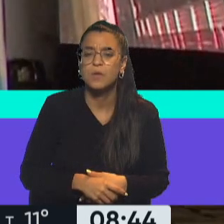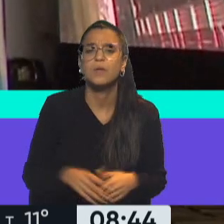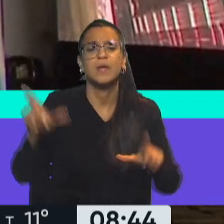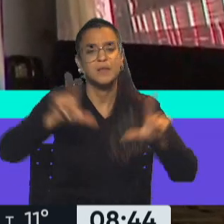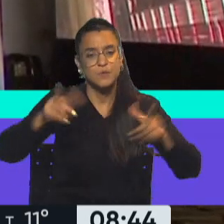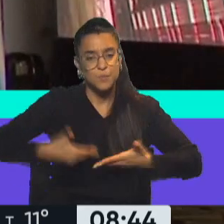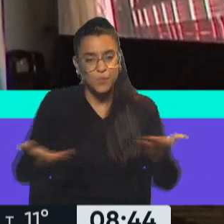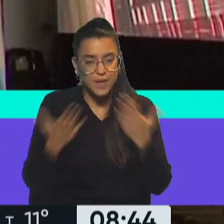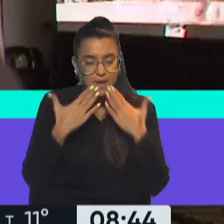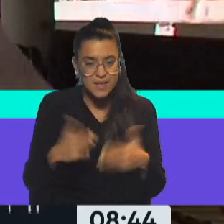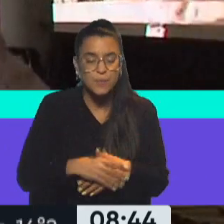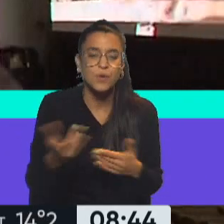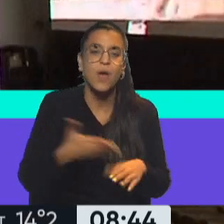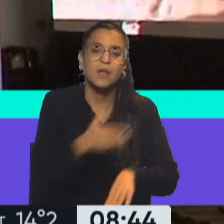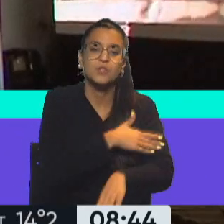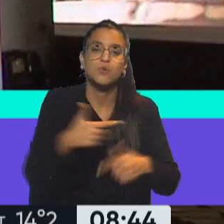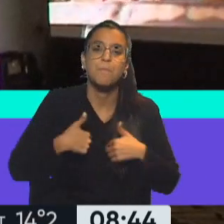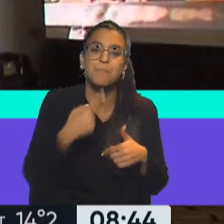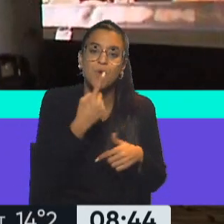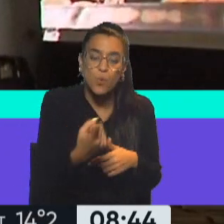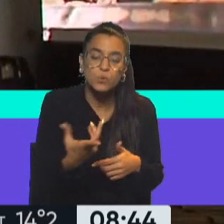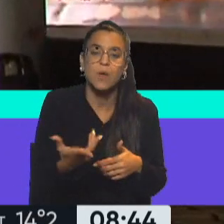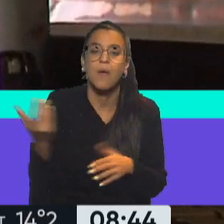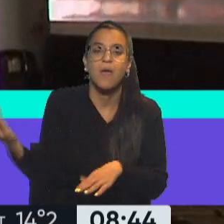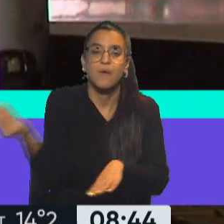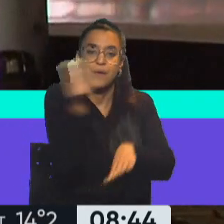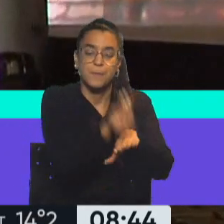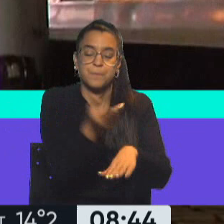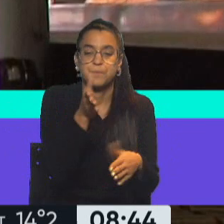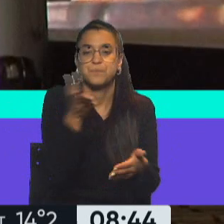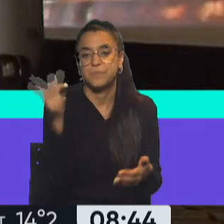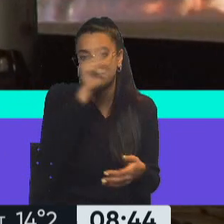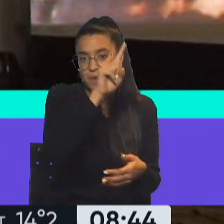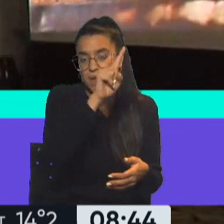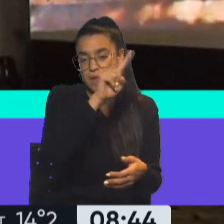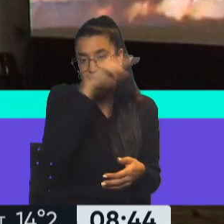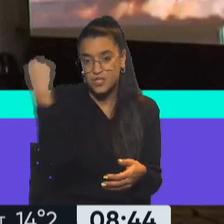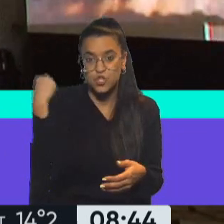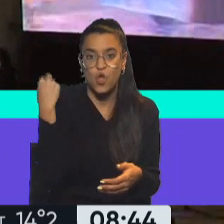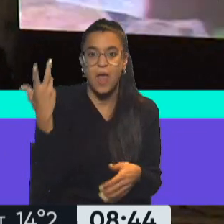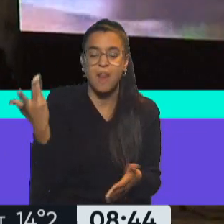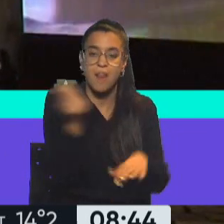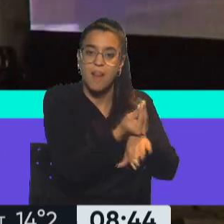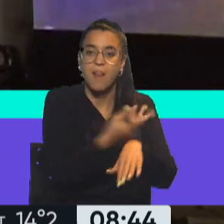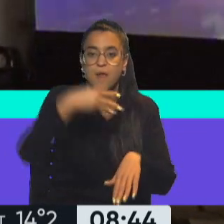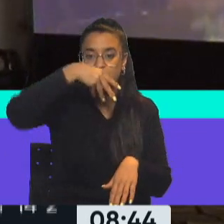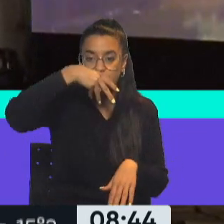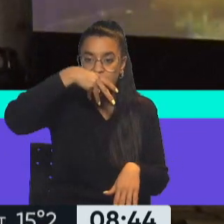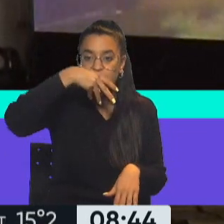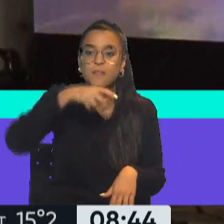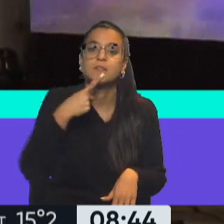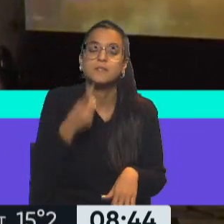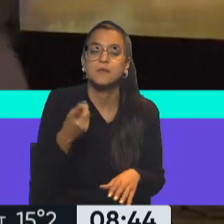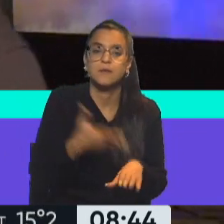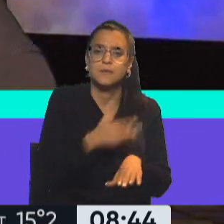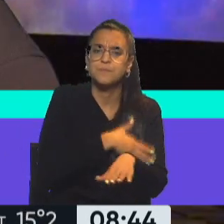Televisión Pública. Bueno, le preguntaba a Laura por la designación de Aníbal Fernández a nivel nacional, ¿no? ¿Está prevista una reunión, tal como anticipó